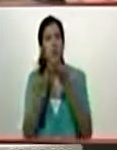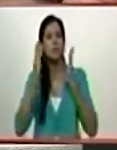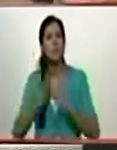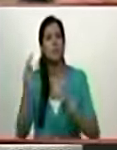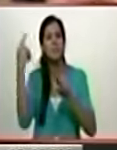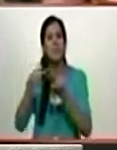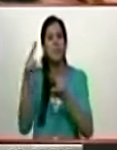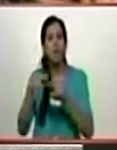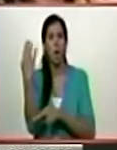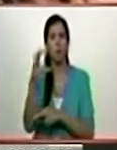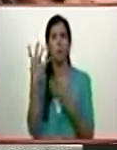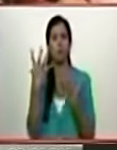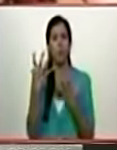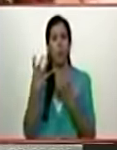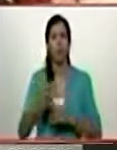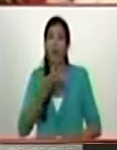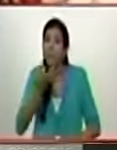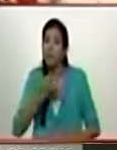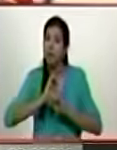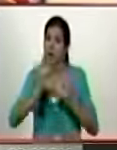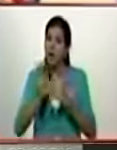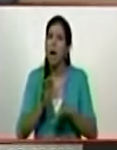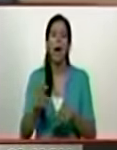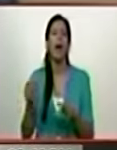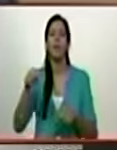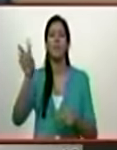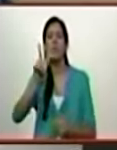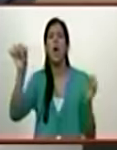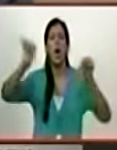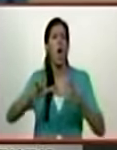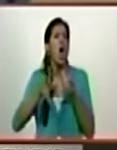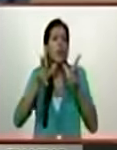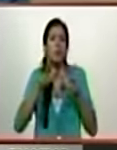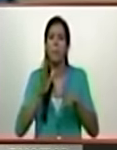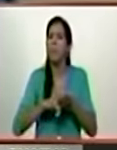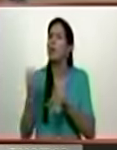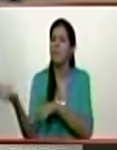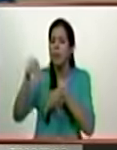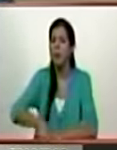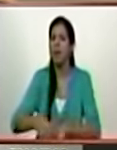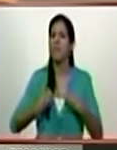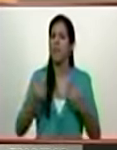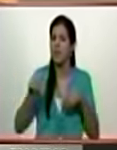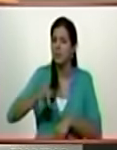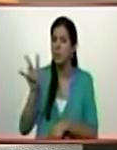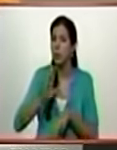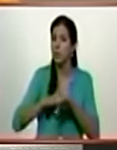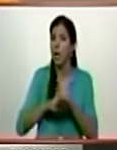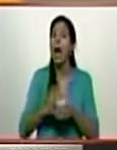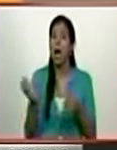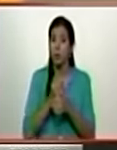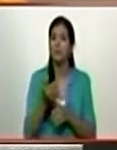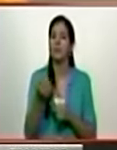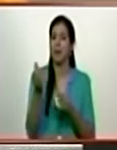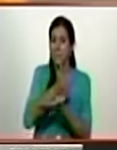decirla. ¿Por qué si es tan malo se vienen para acá? Pues, porque aquí consiguen todo, consiguen la medicina y sobre todo consiguen paz.